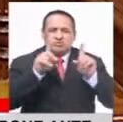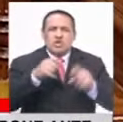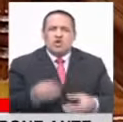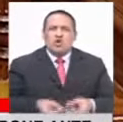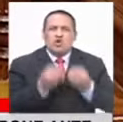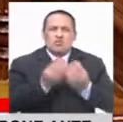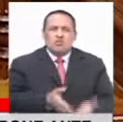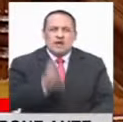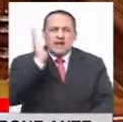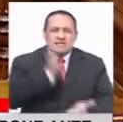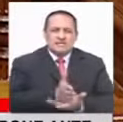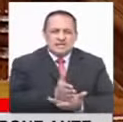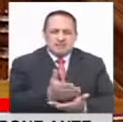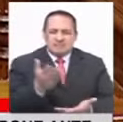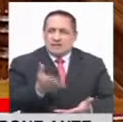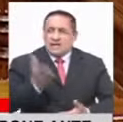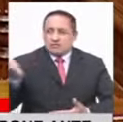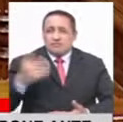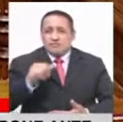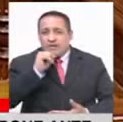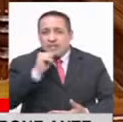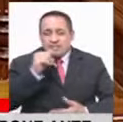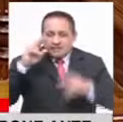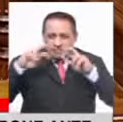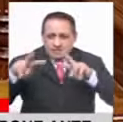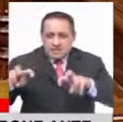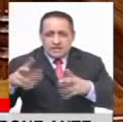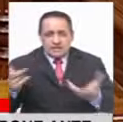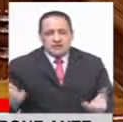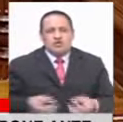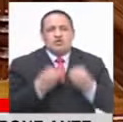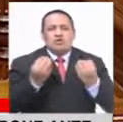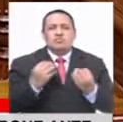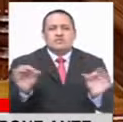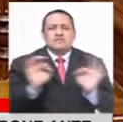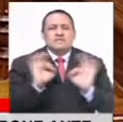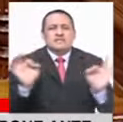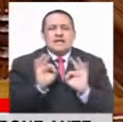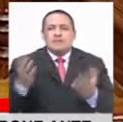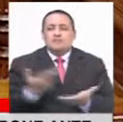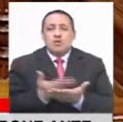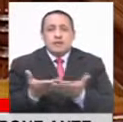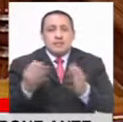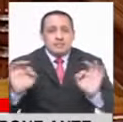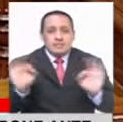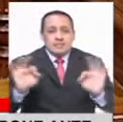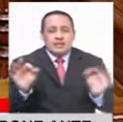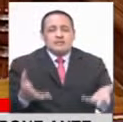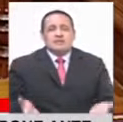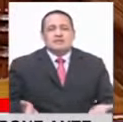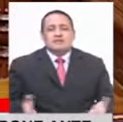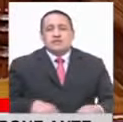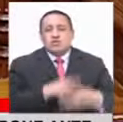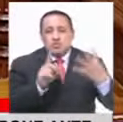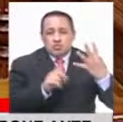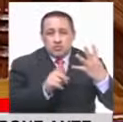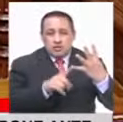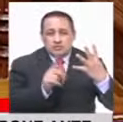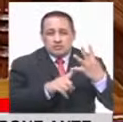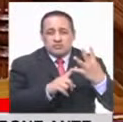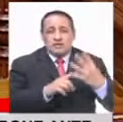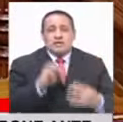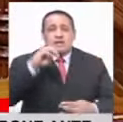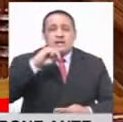sancionar utilizando estos hechos si ninguno ha sido siquiera corroborado? Y cuarto,